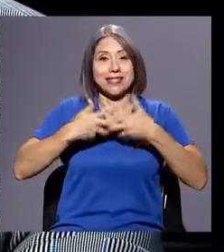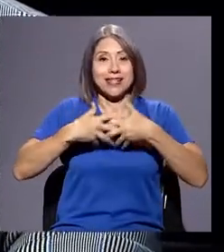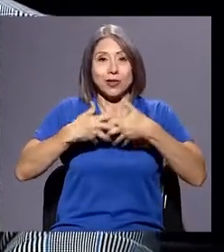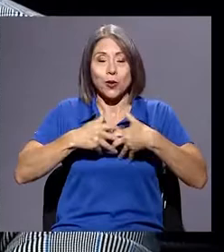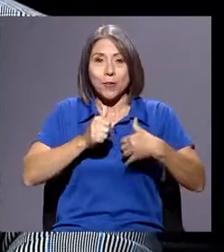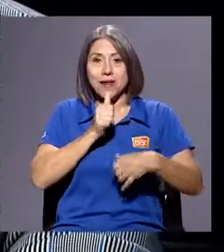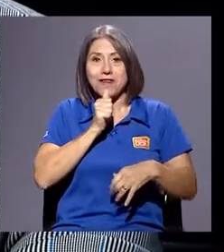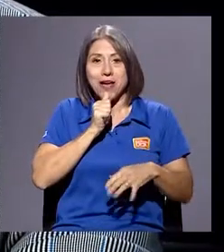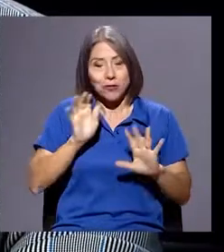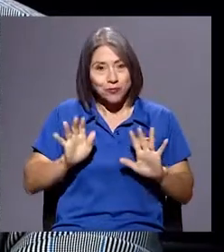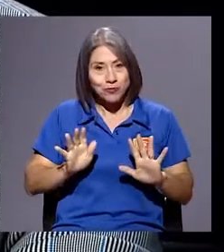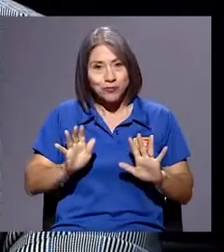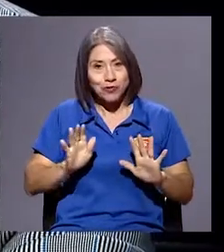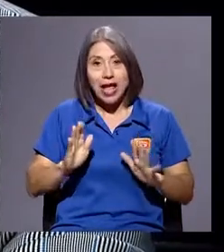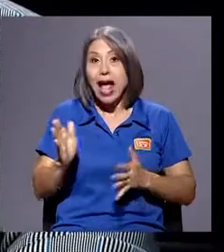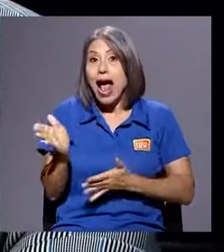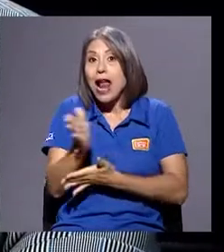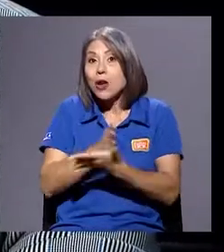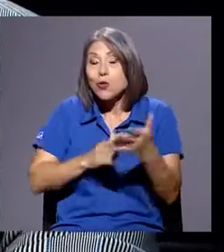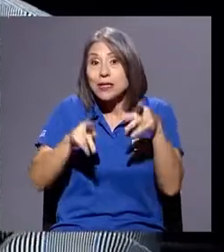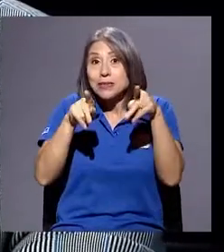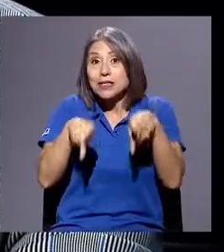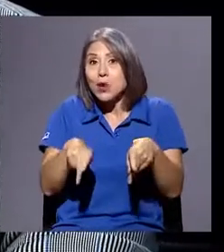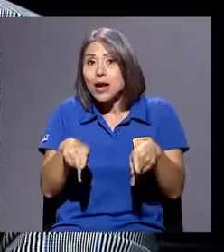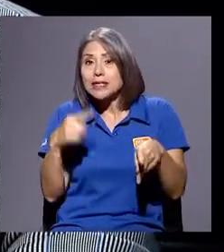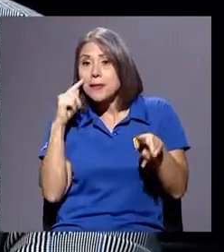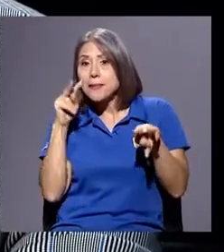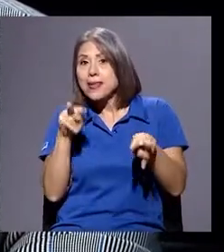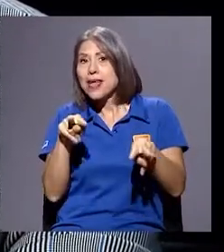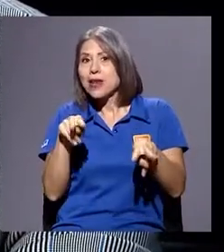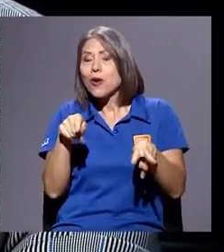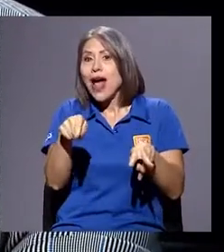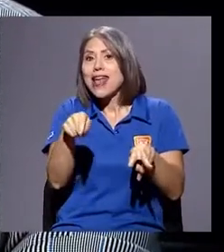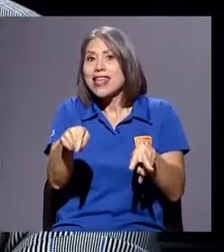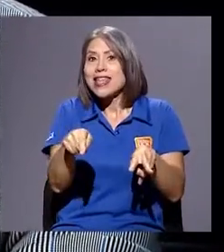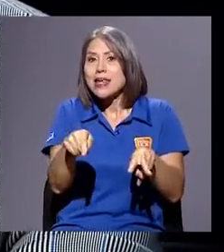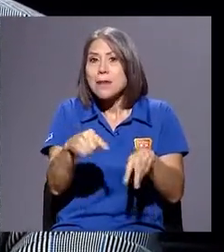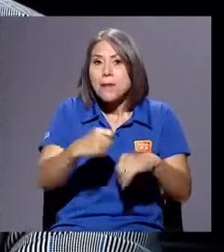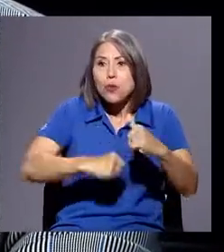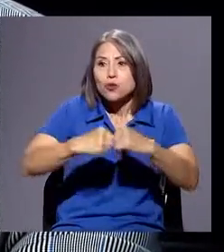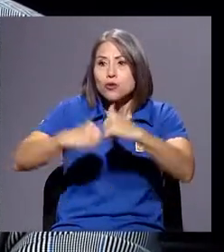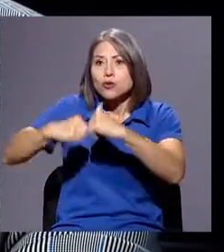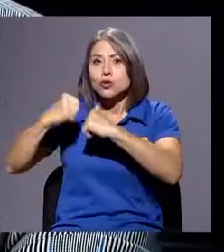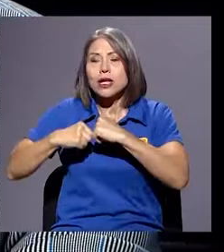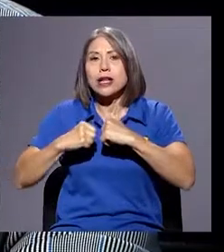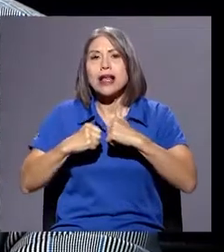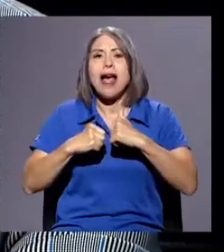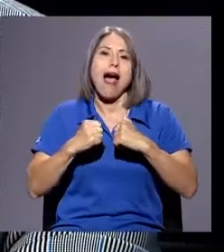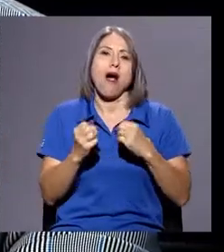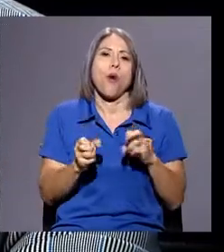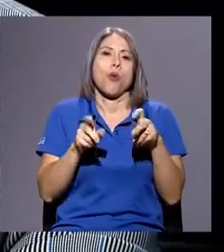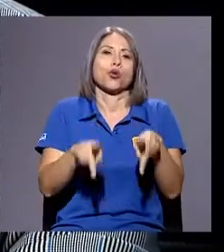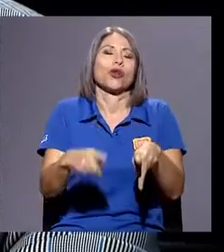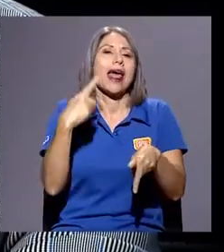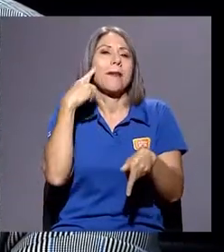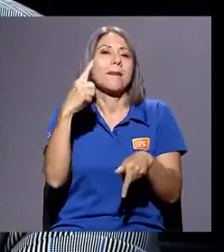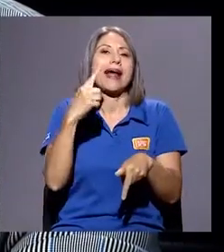algunos vieron una oportunidad de hacer lo incorrecto y eso hizo que en los